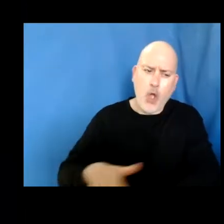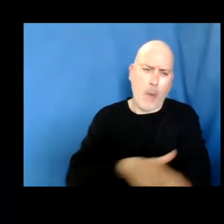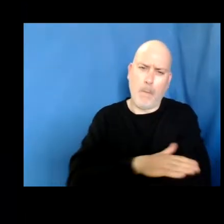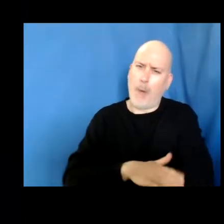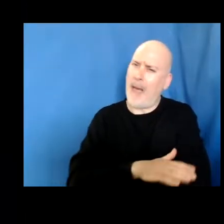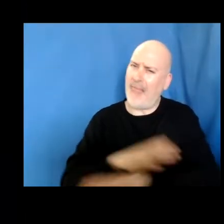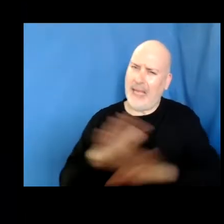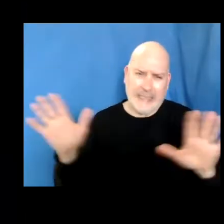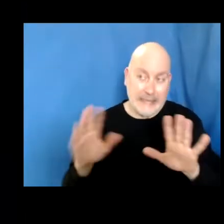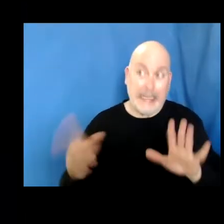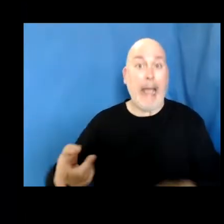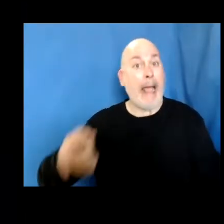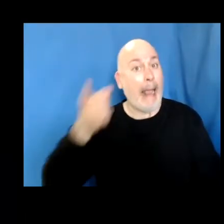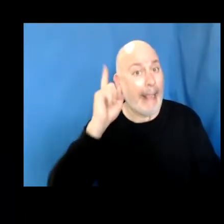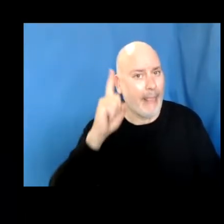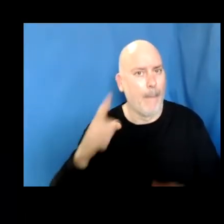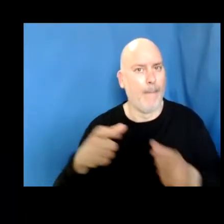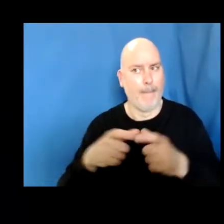no nos hayan prescrito.